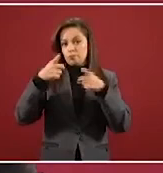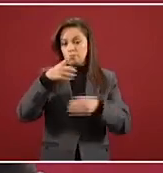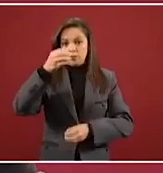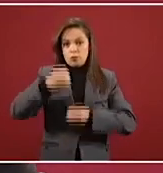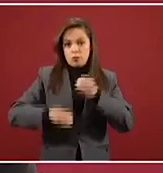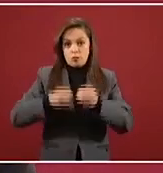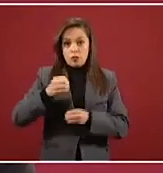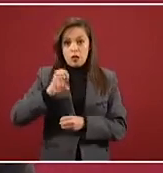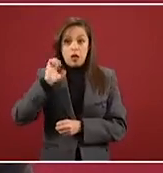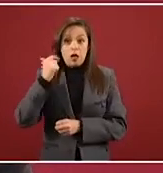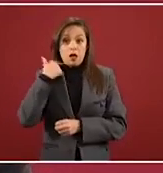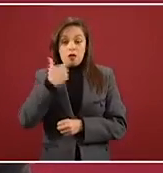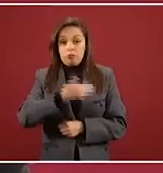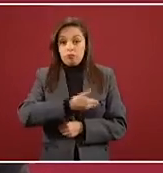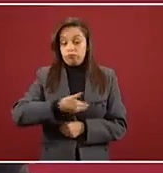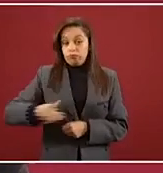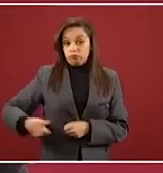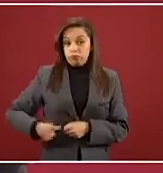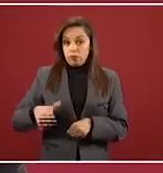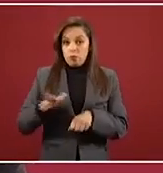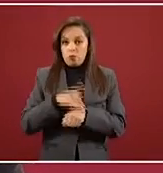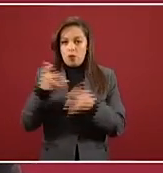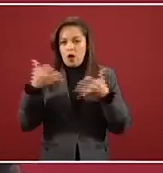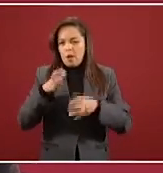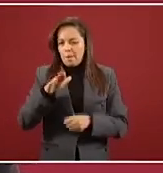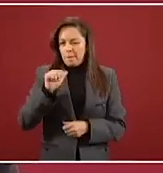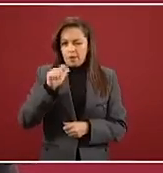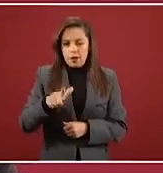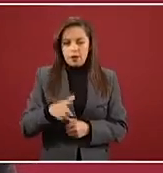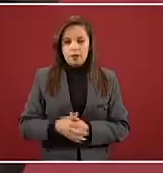no, la autoridad tendría